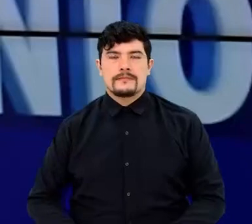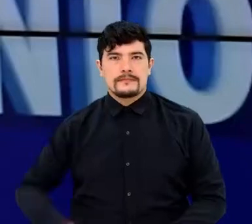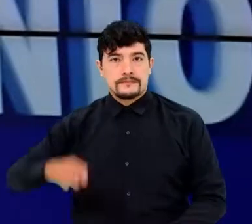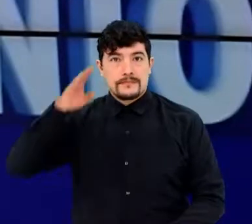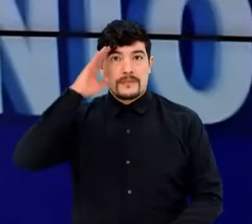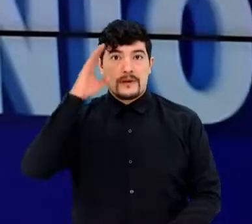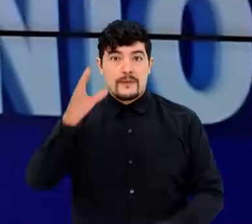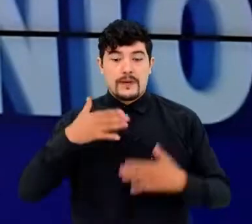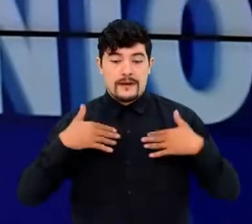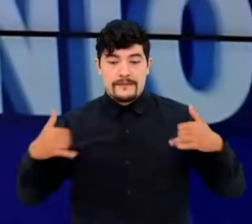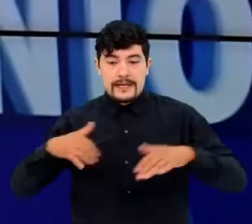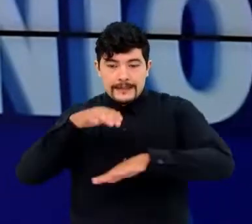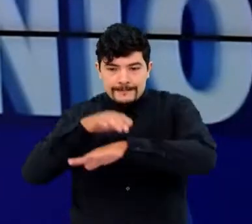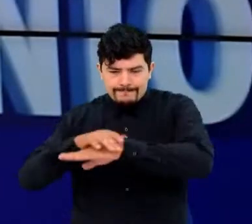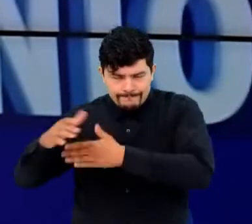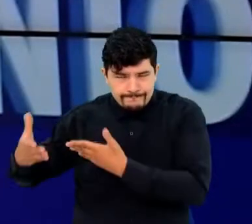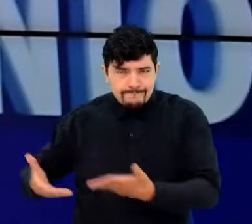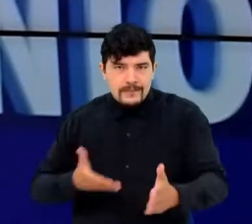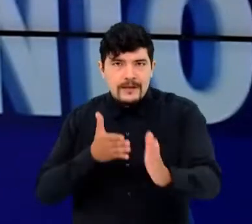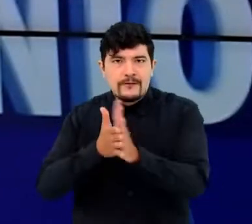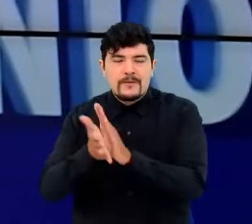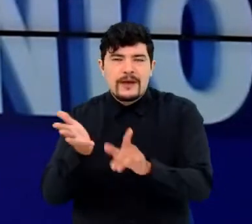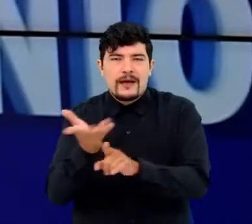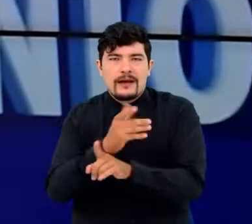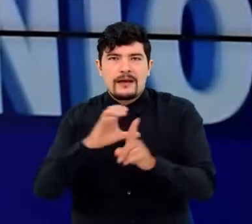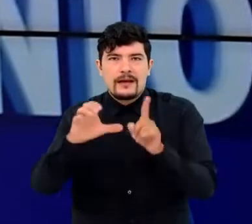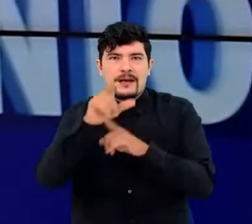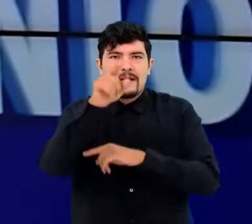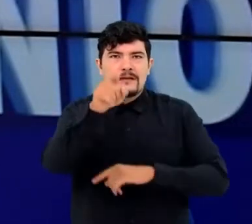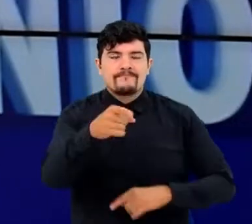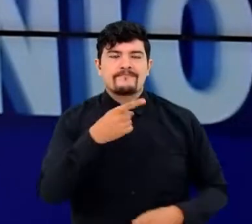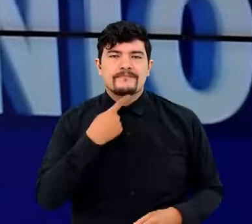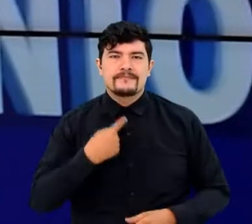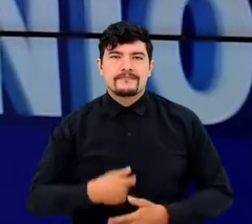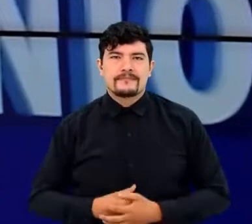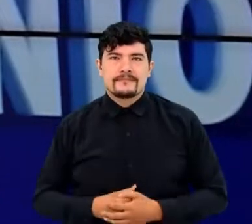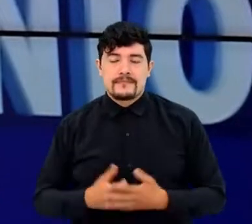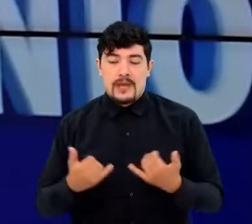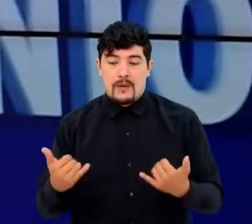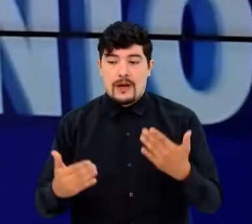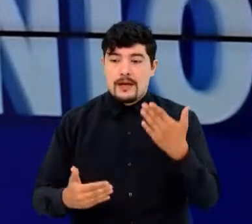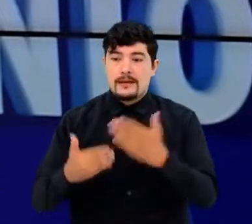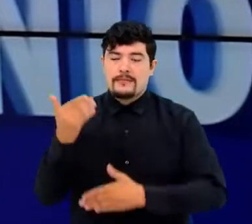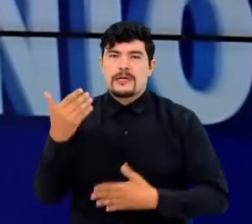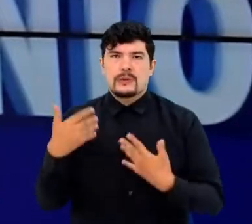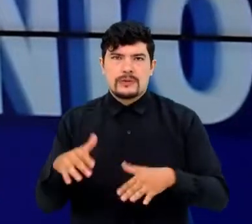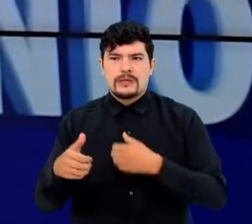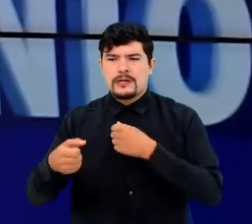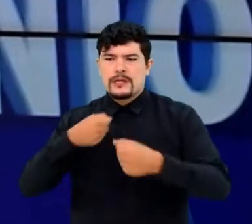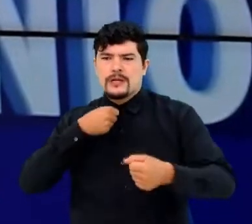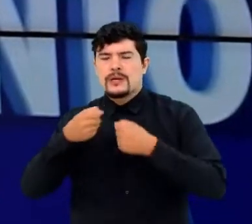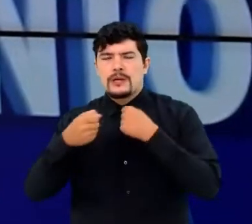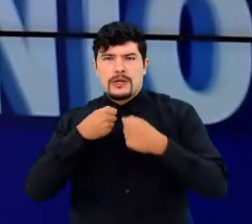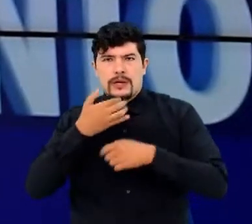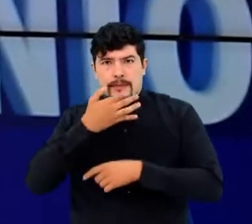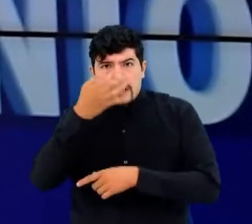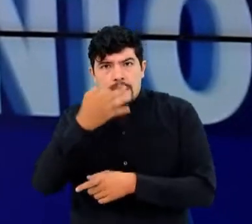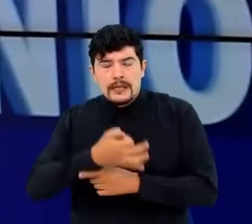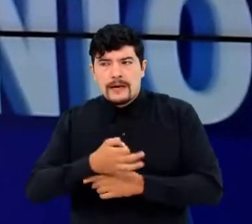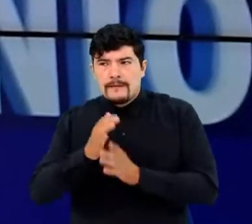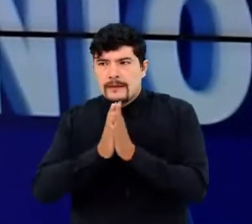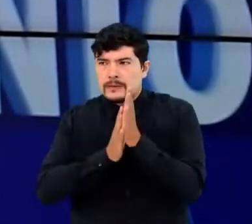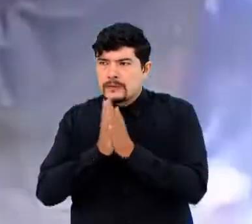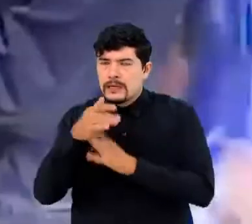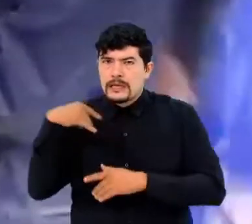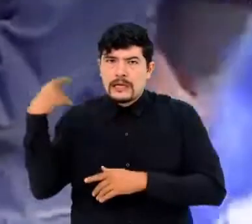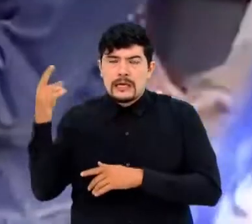Hola, feliz tarde para todos. Bienvenidos a las noticias de arte, cultura y entretenimiento. Hoy comenzamos con una noticia que tiene realmente en conmoción